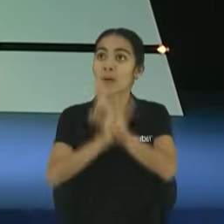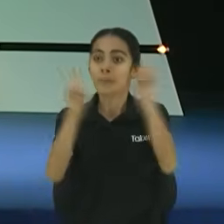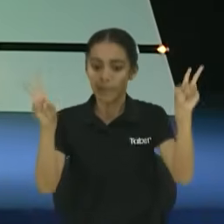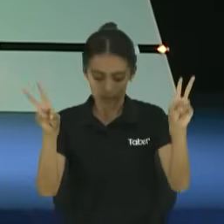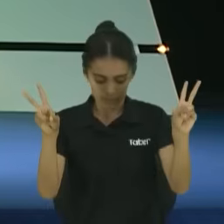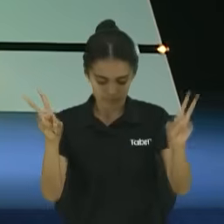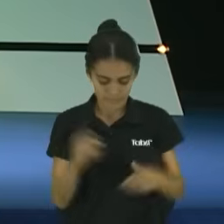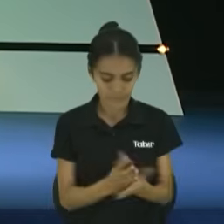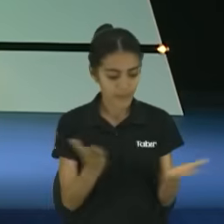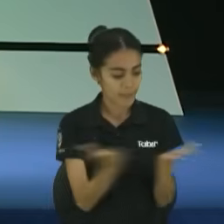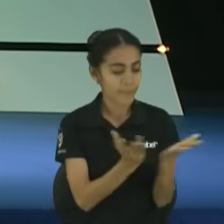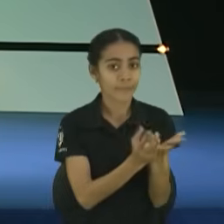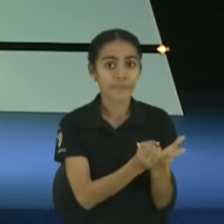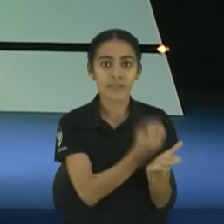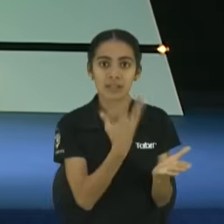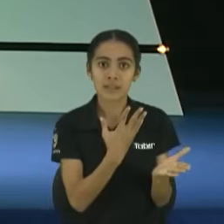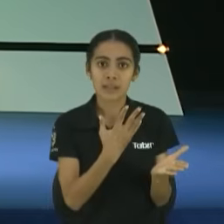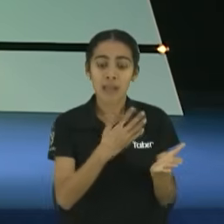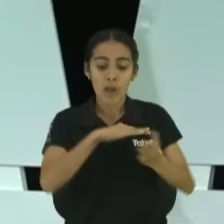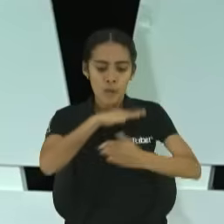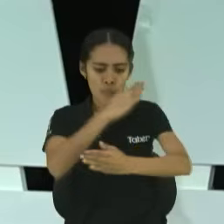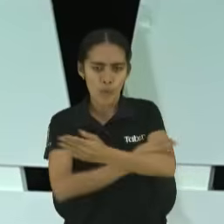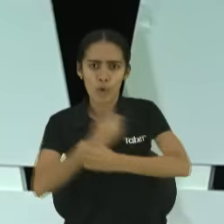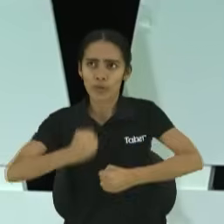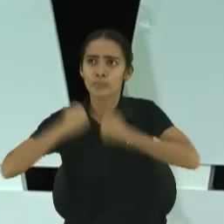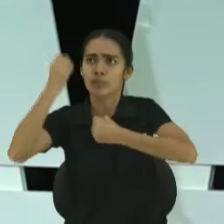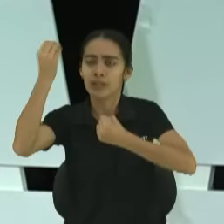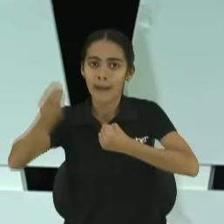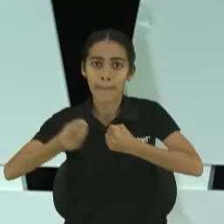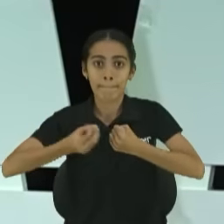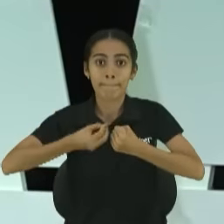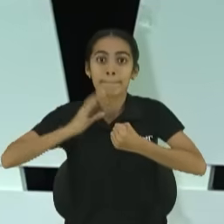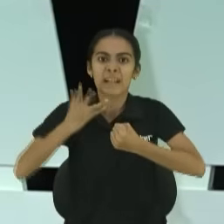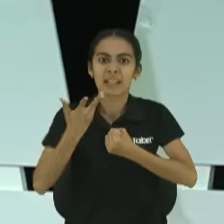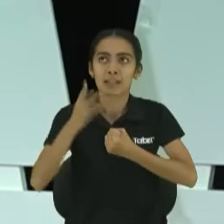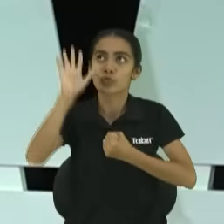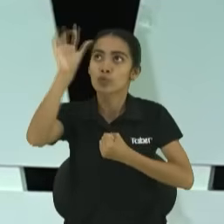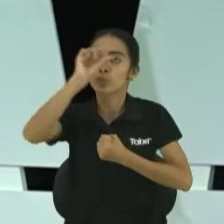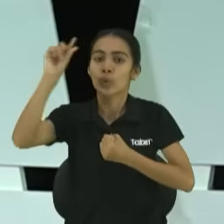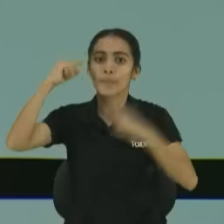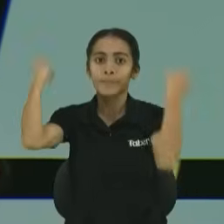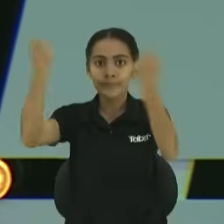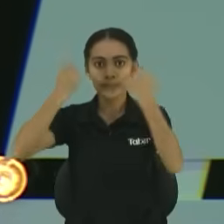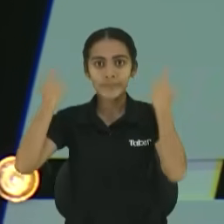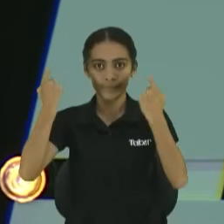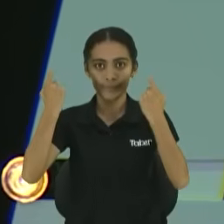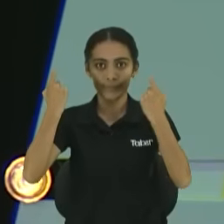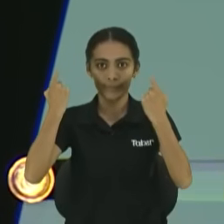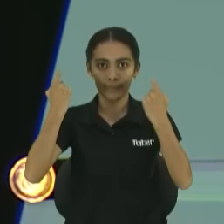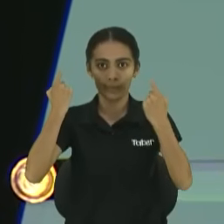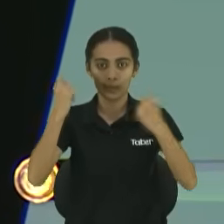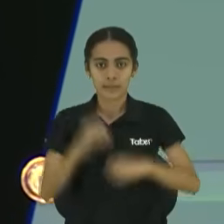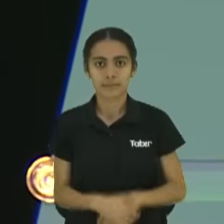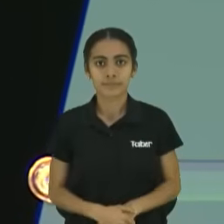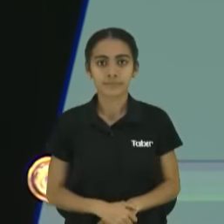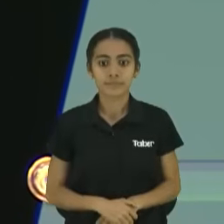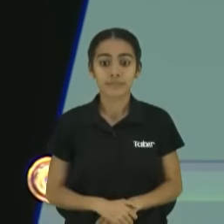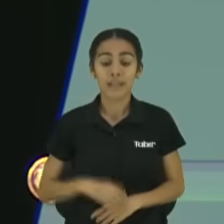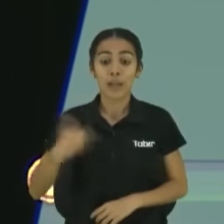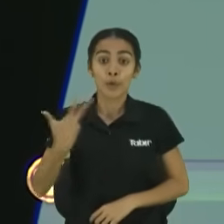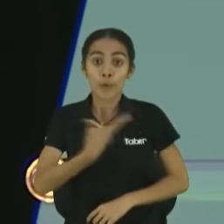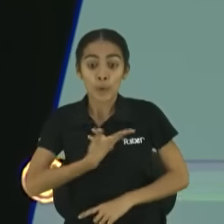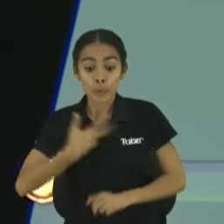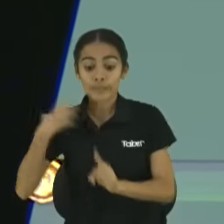Pero la palabra dice: recibiréis poder. ¿Para qué me empodera Dios? Para glorificar su nombre. ¿Para qué me empodera Dios? Para que sea un